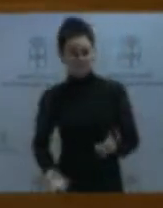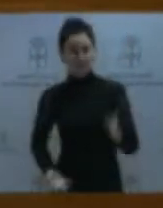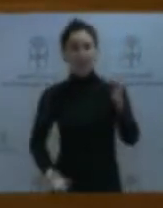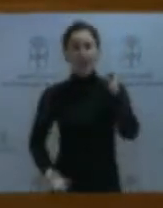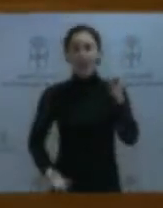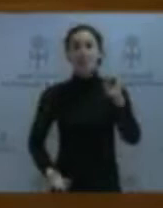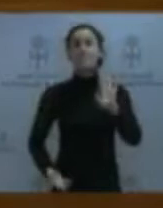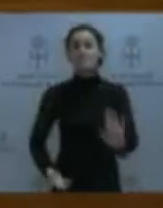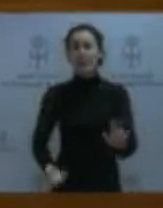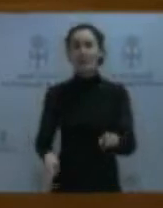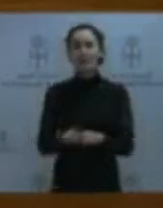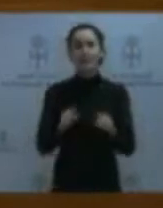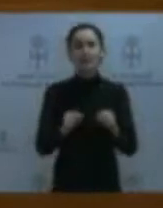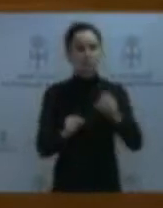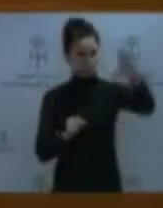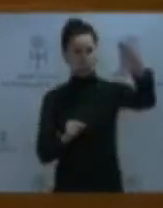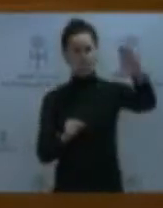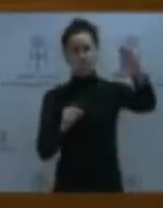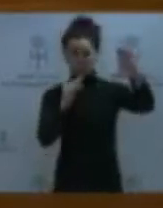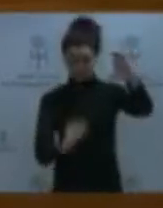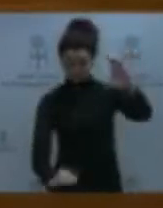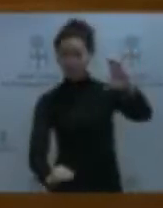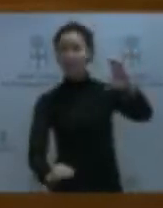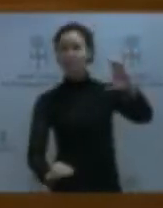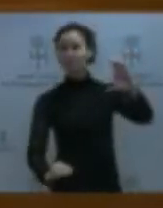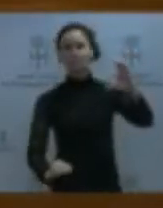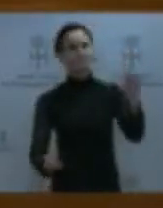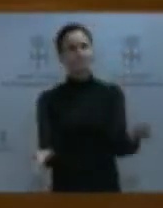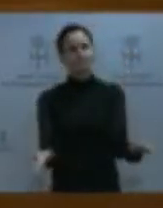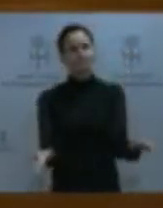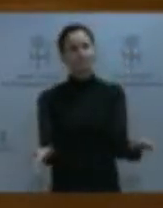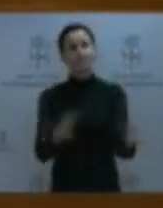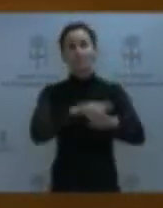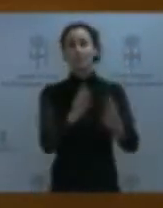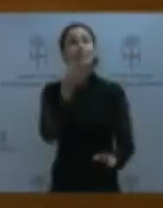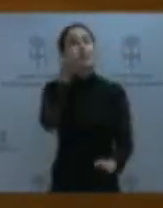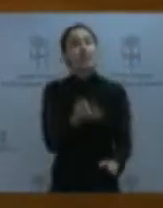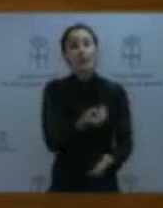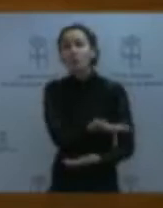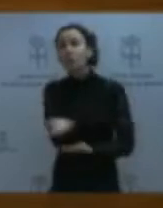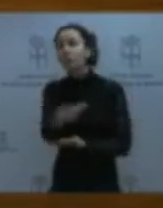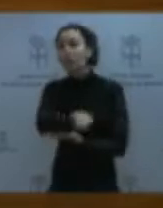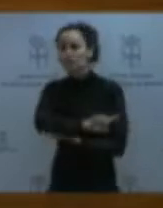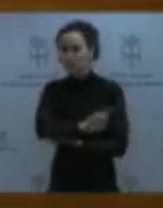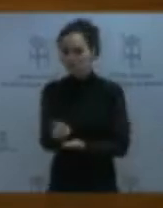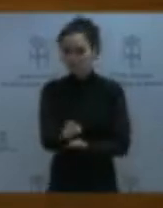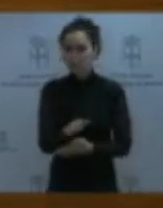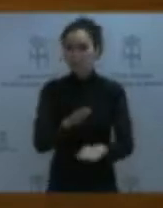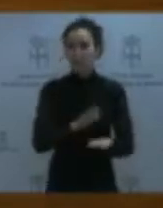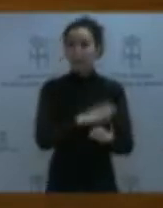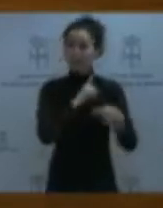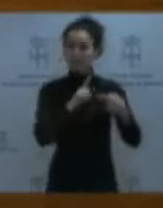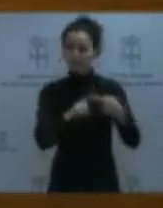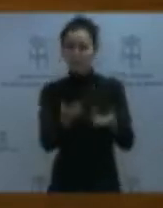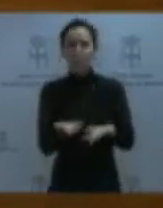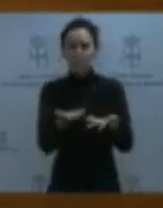pero que está mal distribuida y con frecuencia en los bolsillos que no corresponden. Para lo primero les ofrecimos